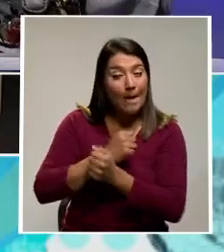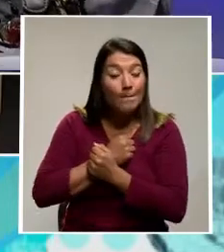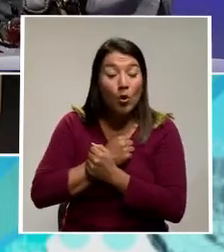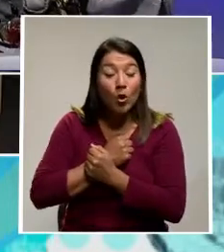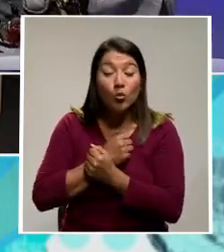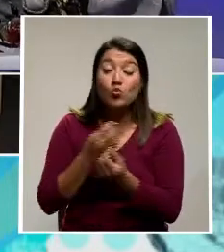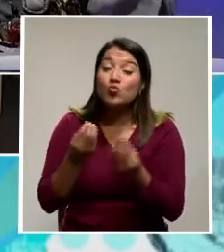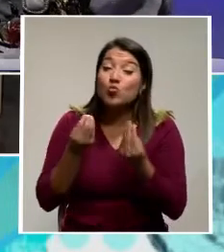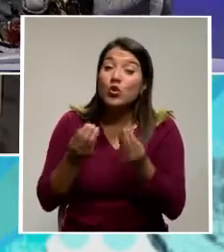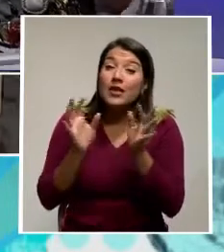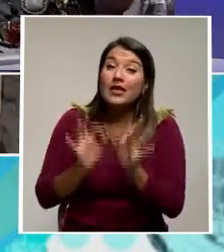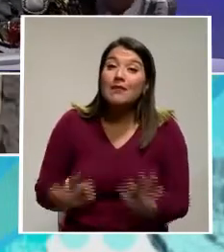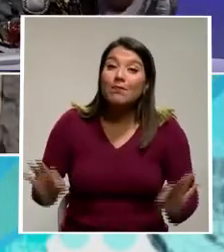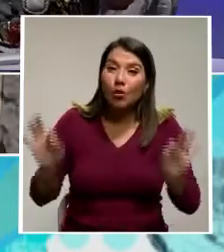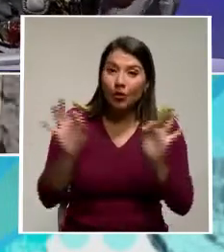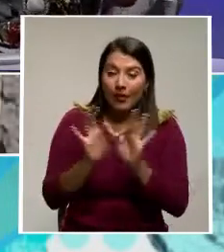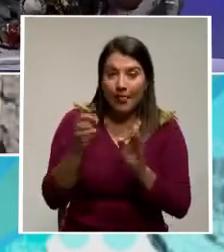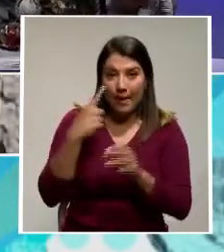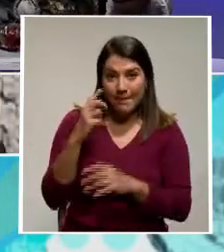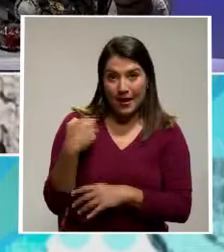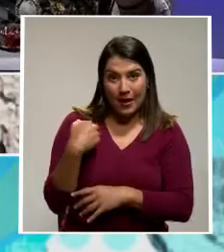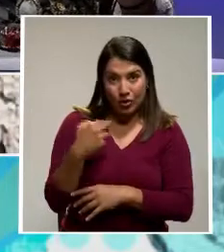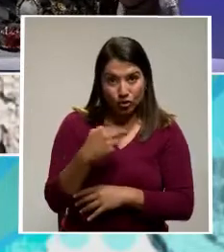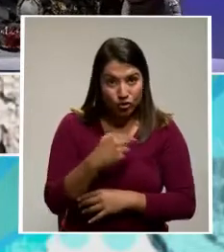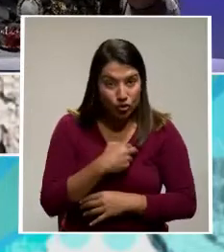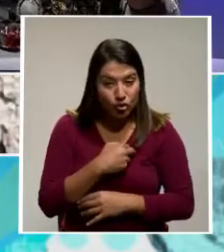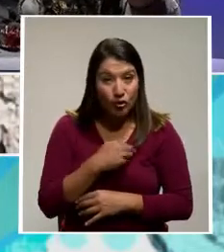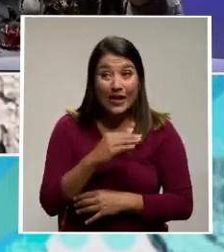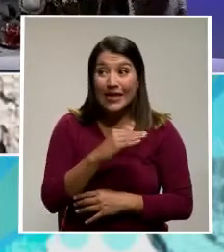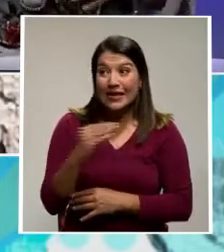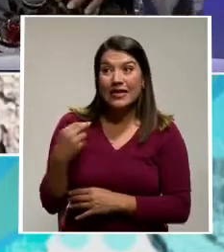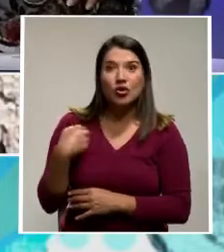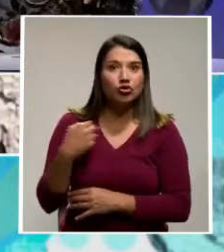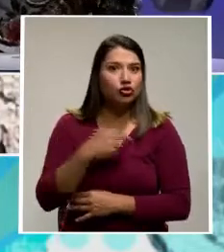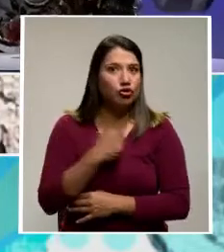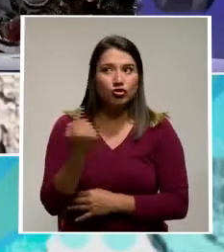indispensables para nosotras y además no las vamos a dejar de atender.